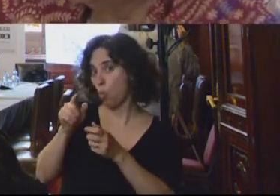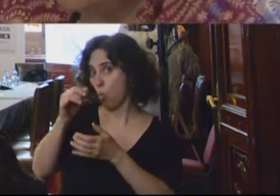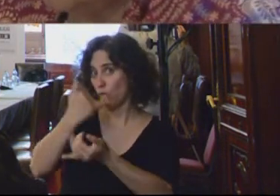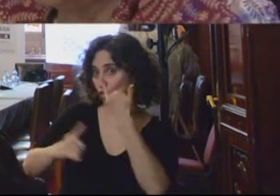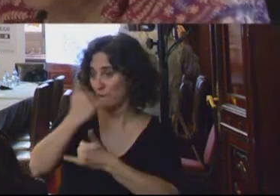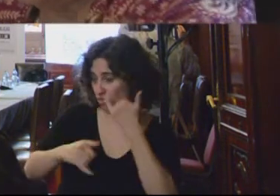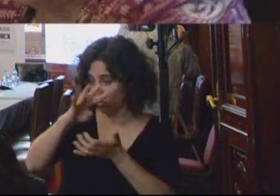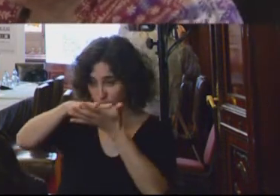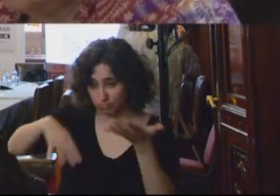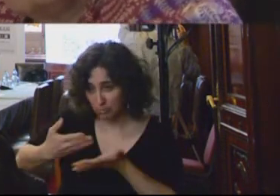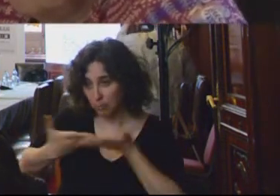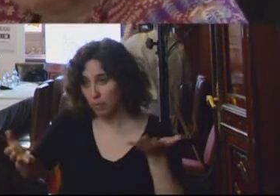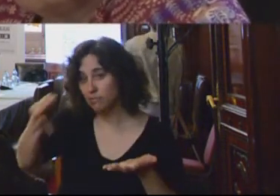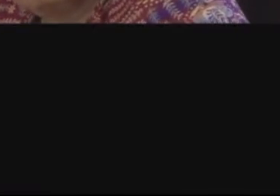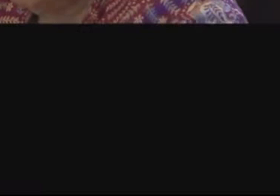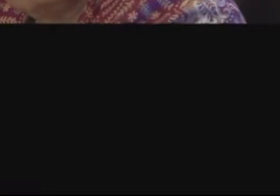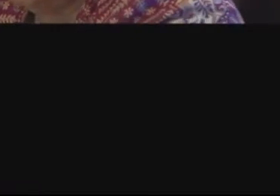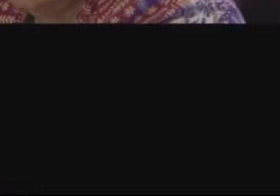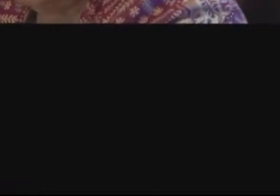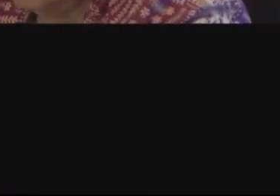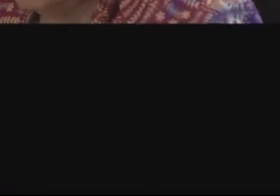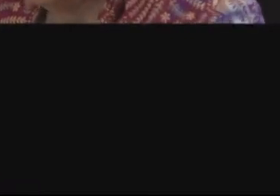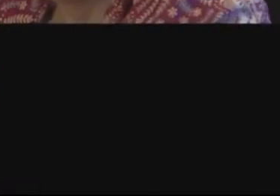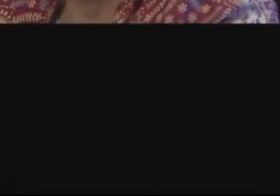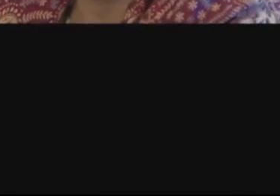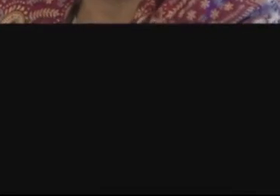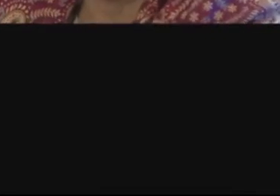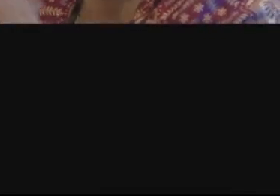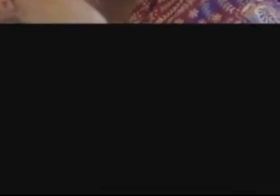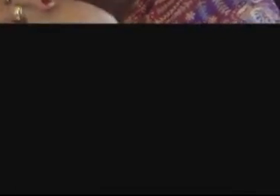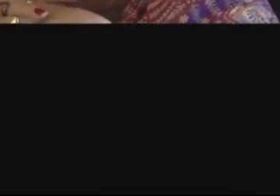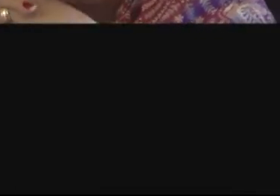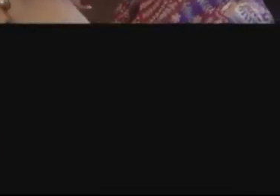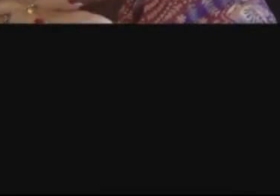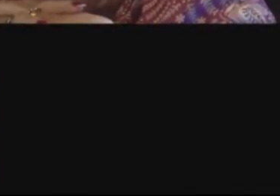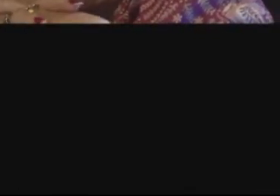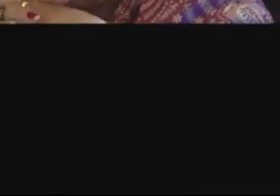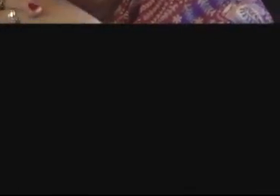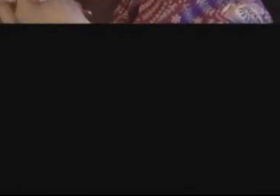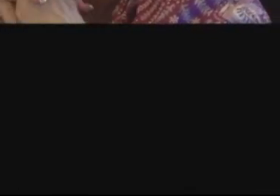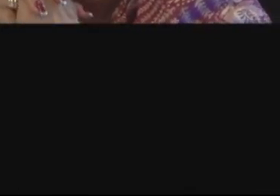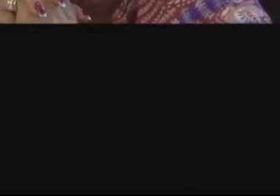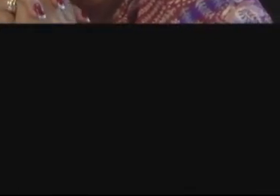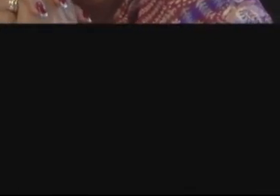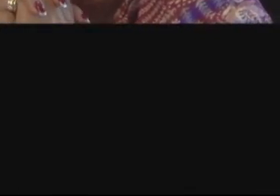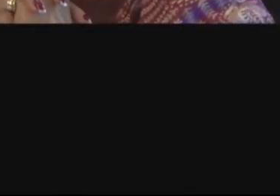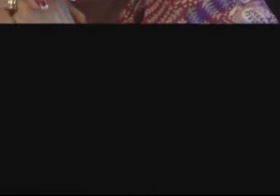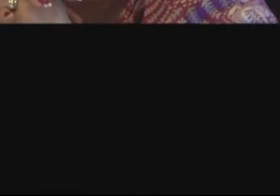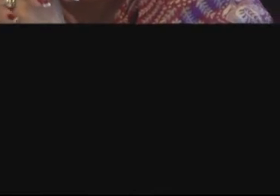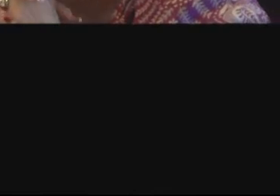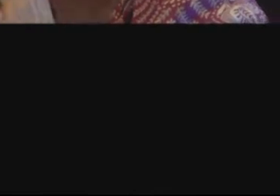una presentación de apertura, de reconocimiento de que hay